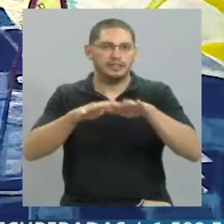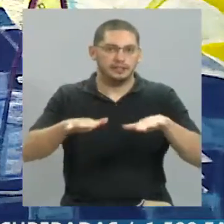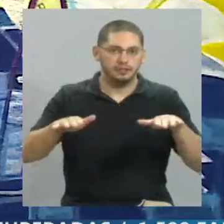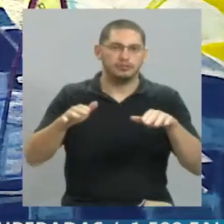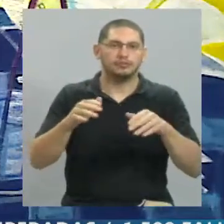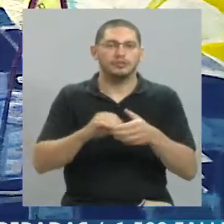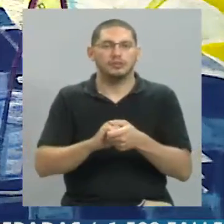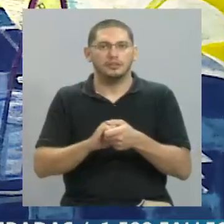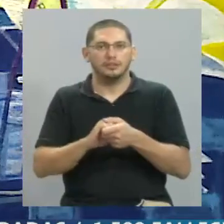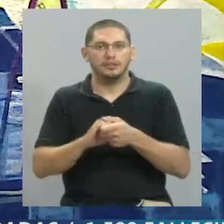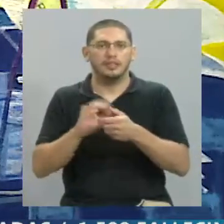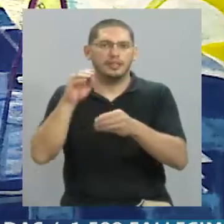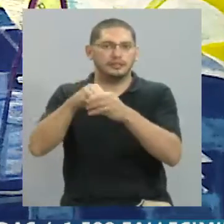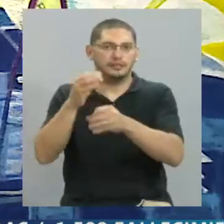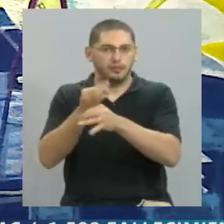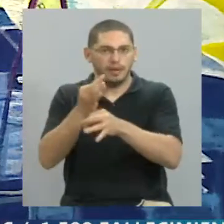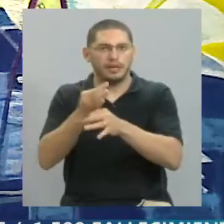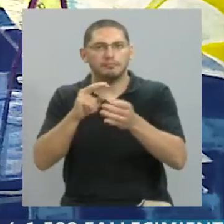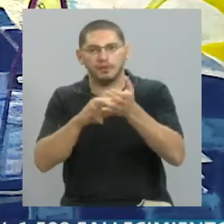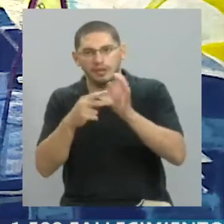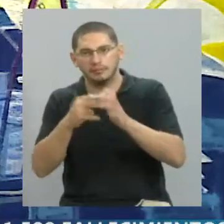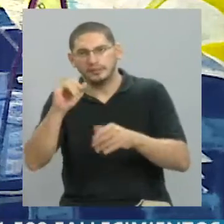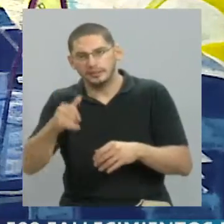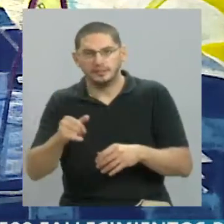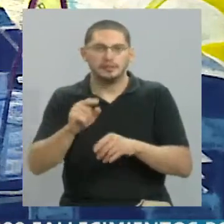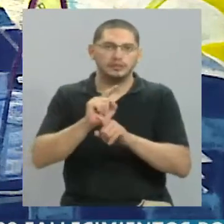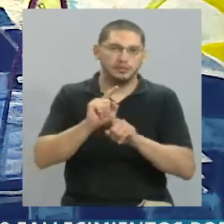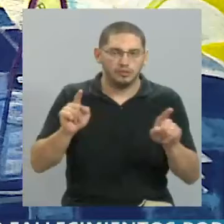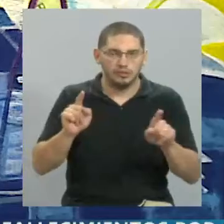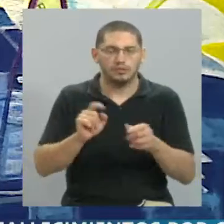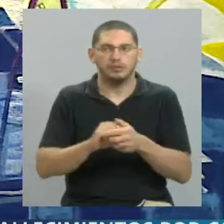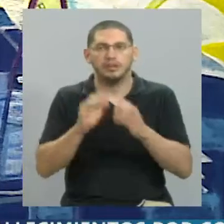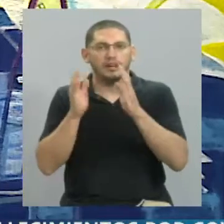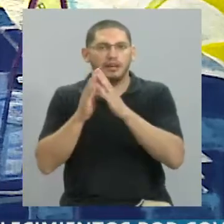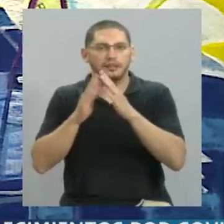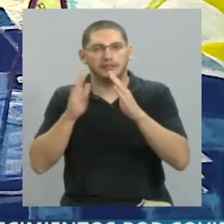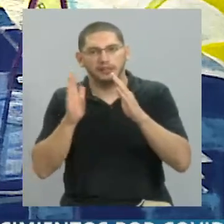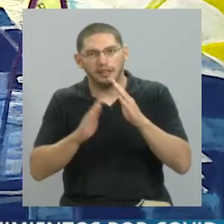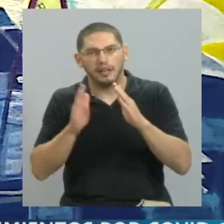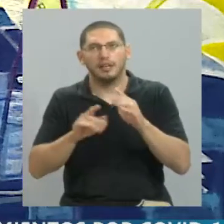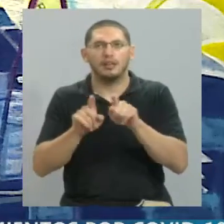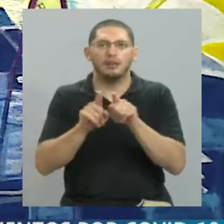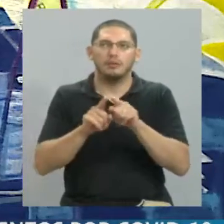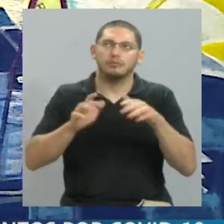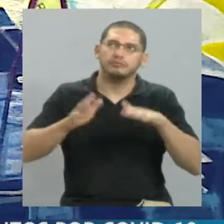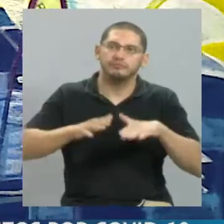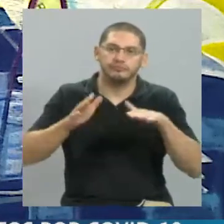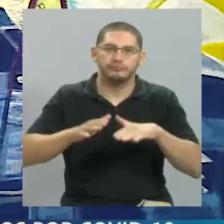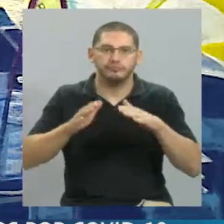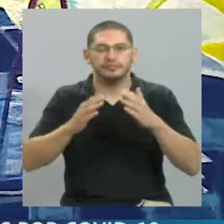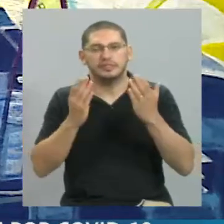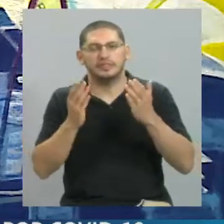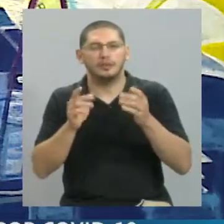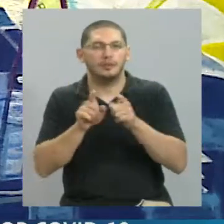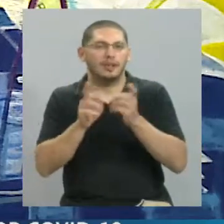niñas. ¿Les afecta ir al colegio? ¿No les afecta? Digo, esta situación de estar encerrados todo el tiempo, de estar cuidándose,